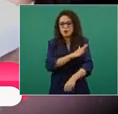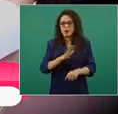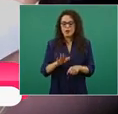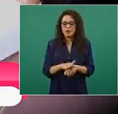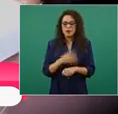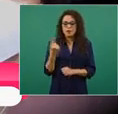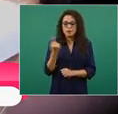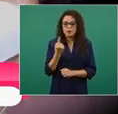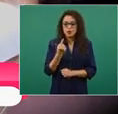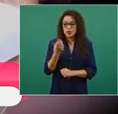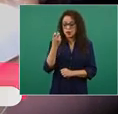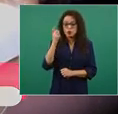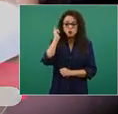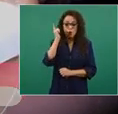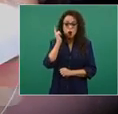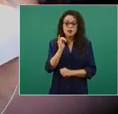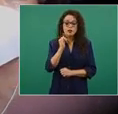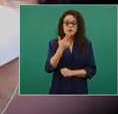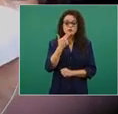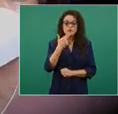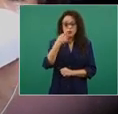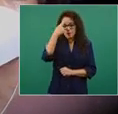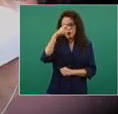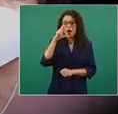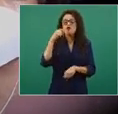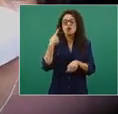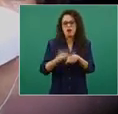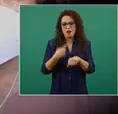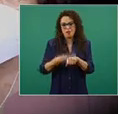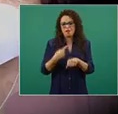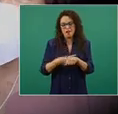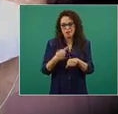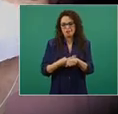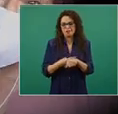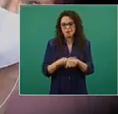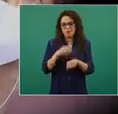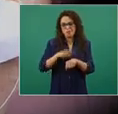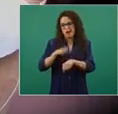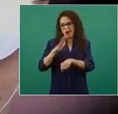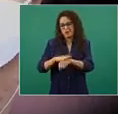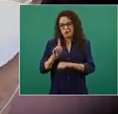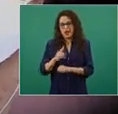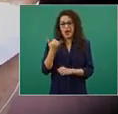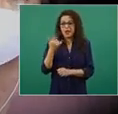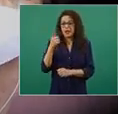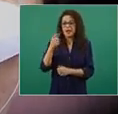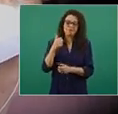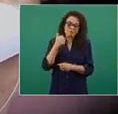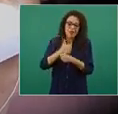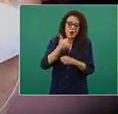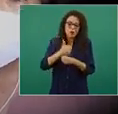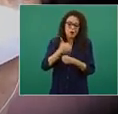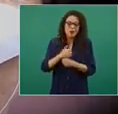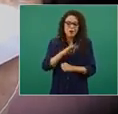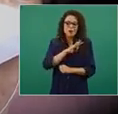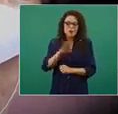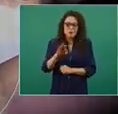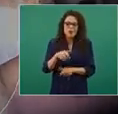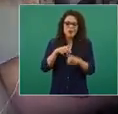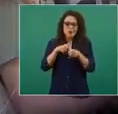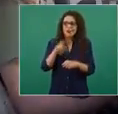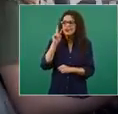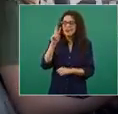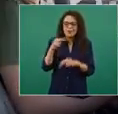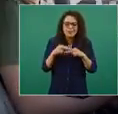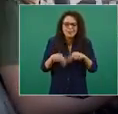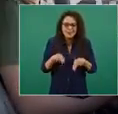esto sí nos sirva para que no nos enfermemos tanto y pues que los abuelitos les duremos un poquito más a los nietos.